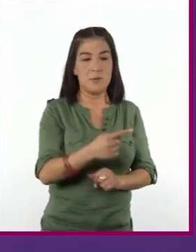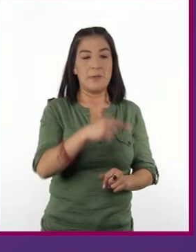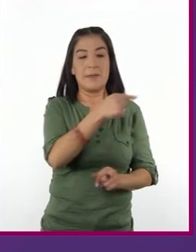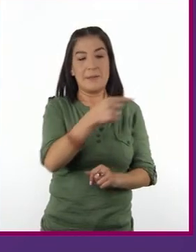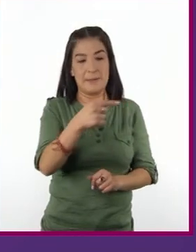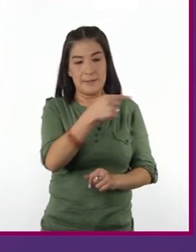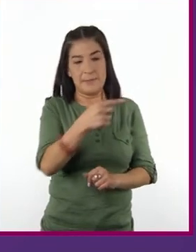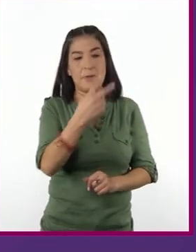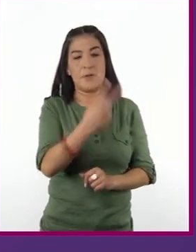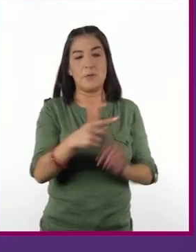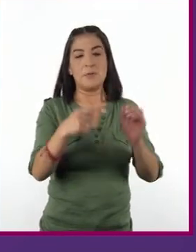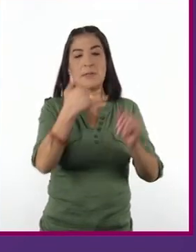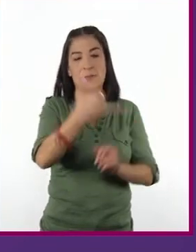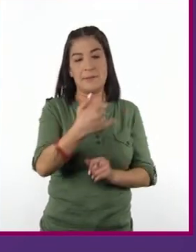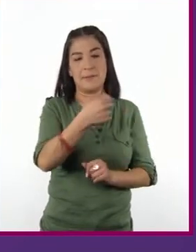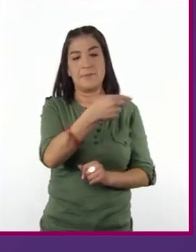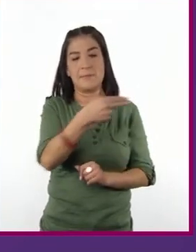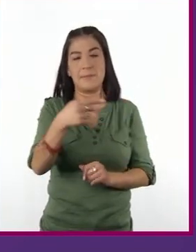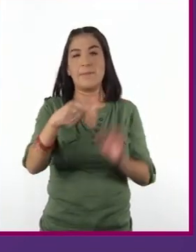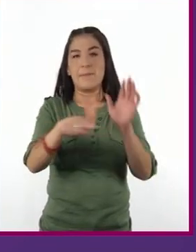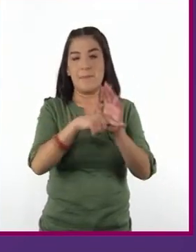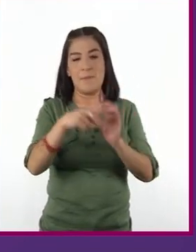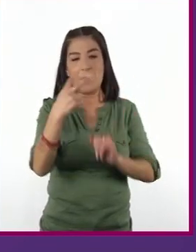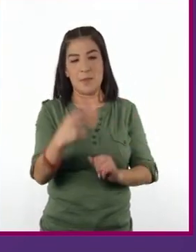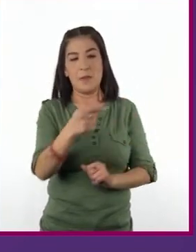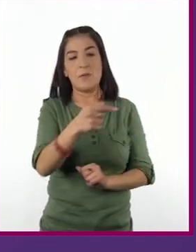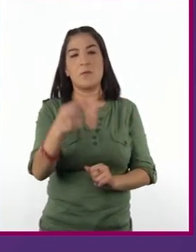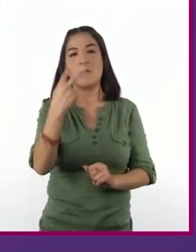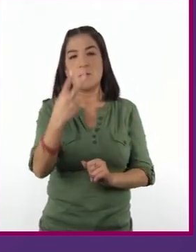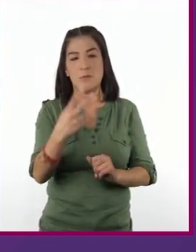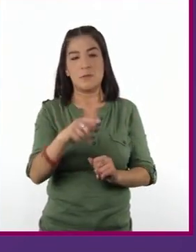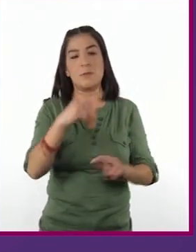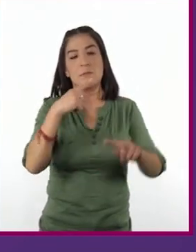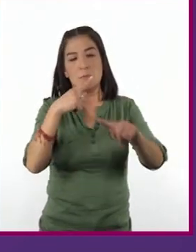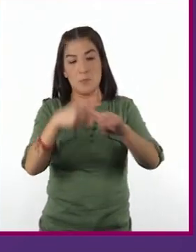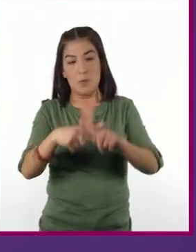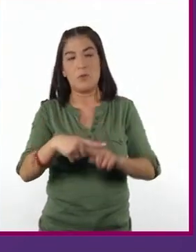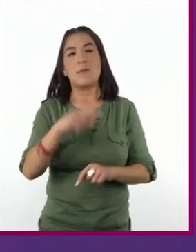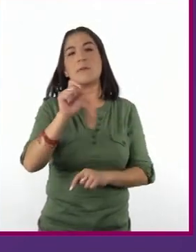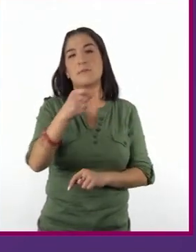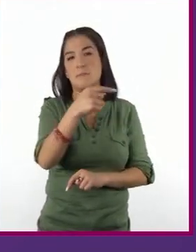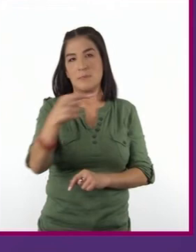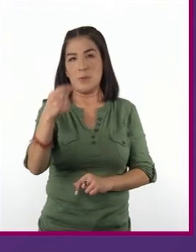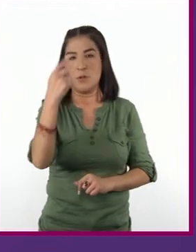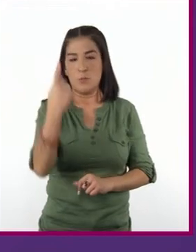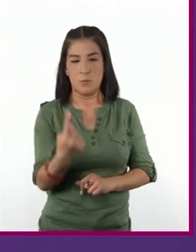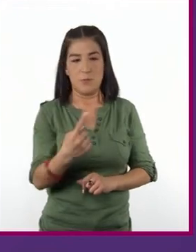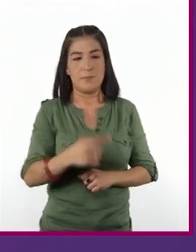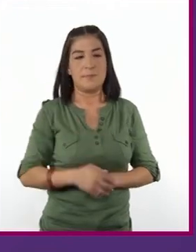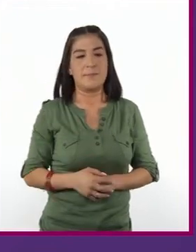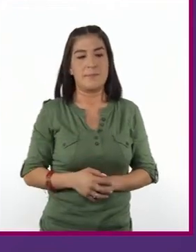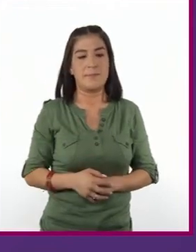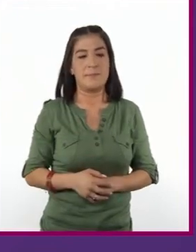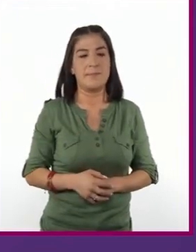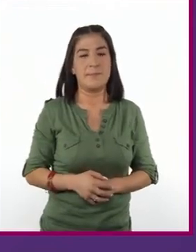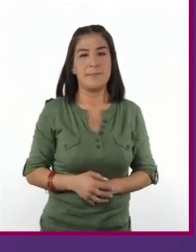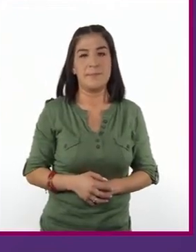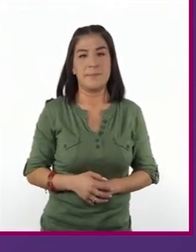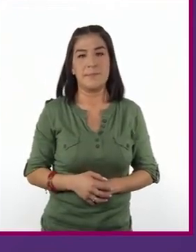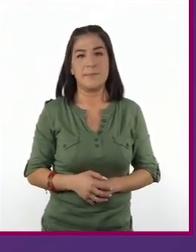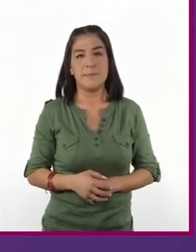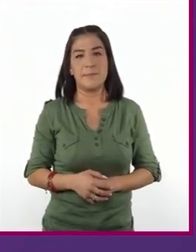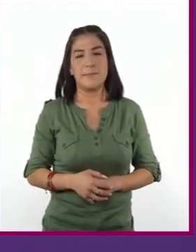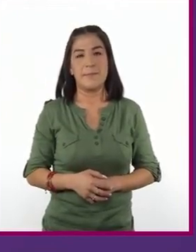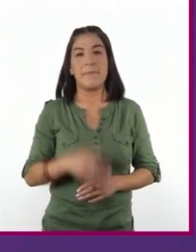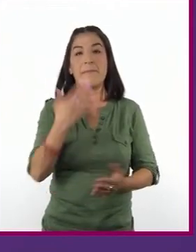a 3. Con esto tenemos la tabla de la ecuación y igual a menos 2x menos 1.